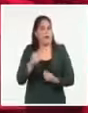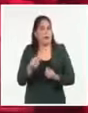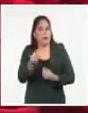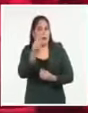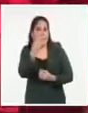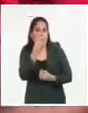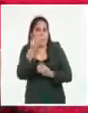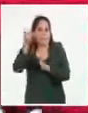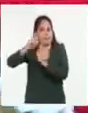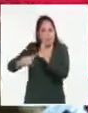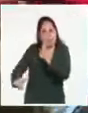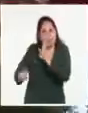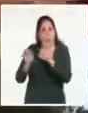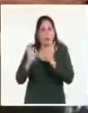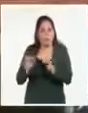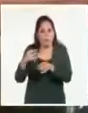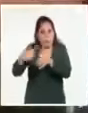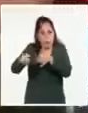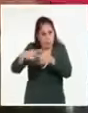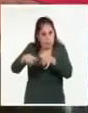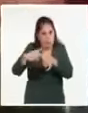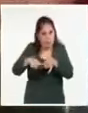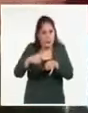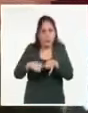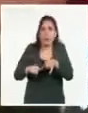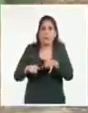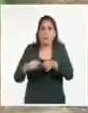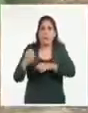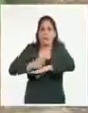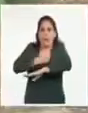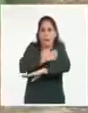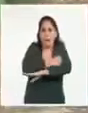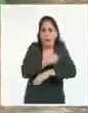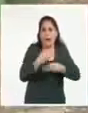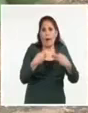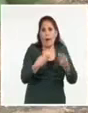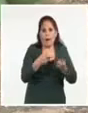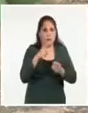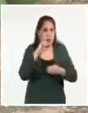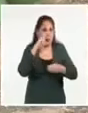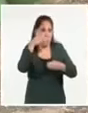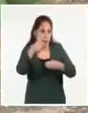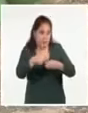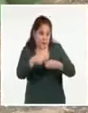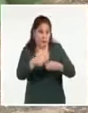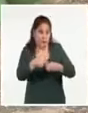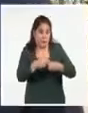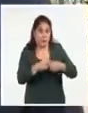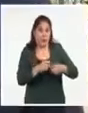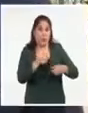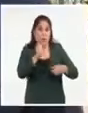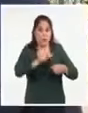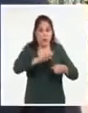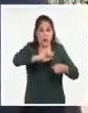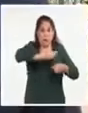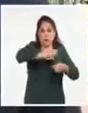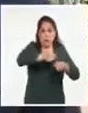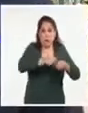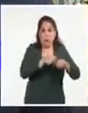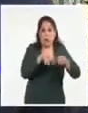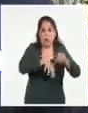consumos de combustibles y de recursos automotores. La toma de agua aquí, es decir, los cargaderos, en algunos casos